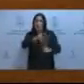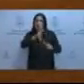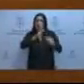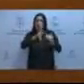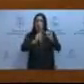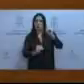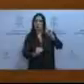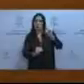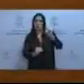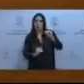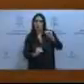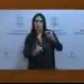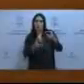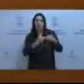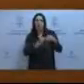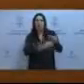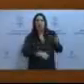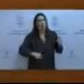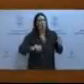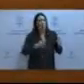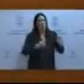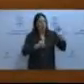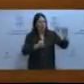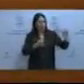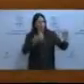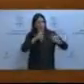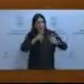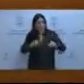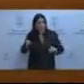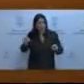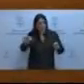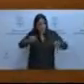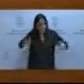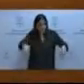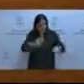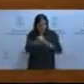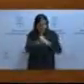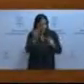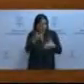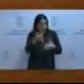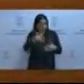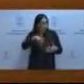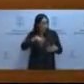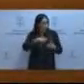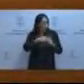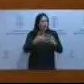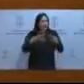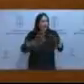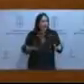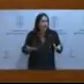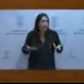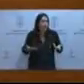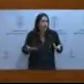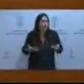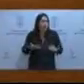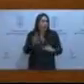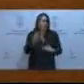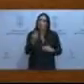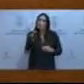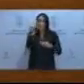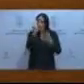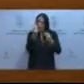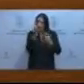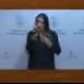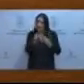Podemos, ¿dónde nos encontraríamos si no tuviésemos esa reforma laboral? Además, volviendo ya al tema, conviene tener en cuenta que